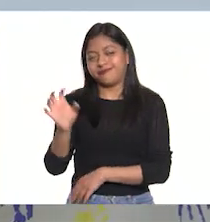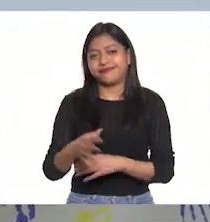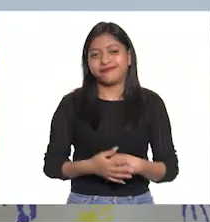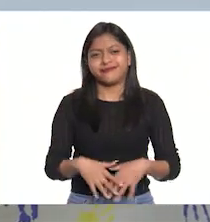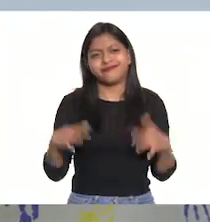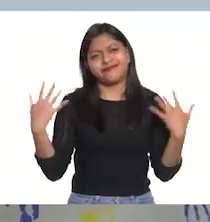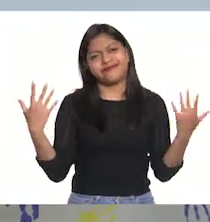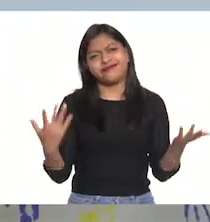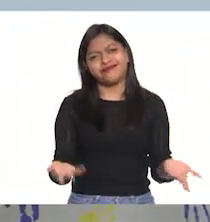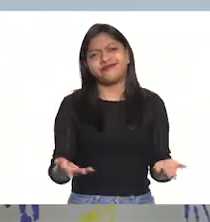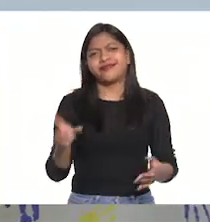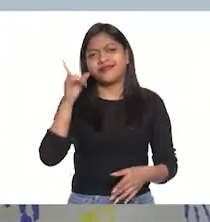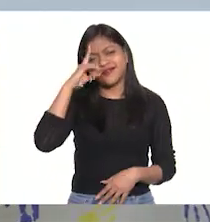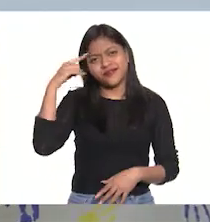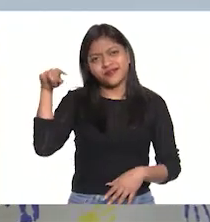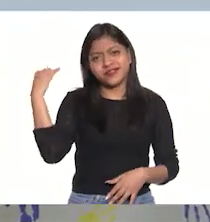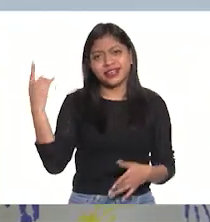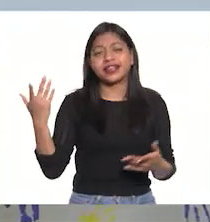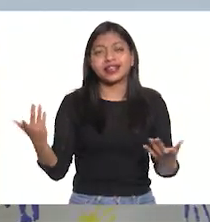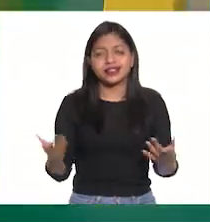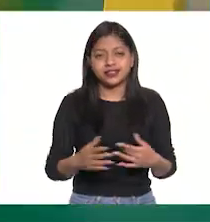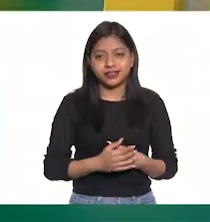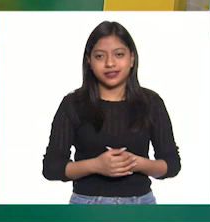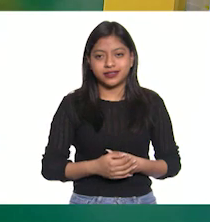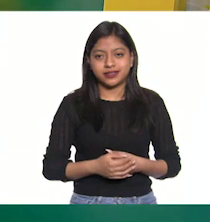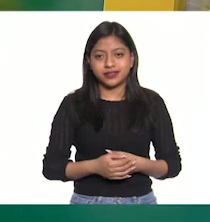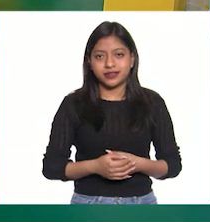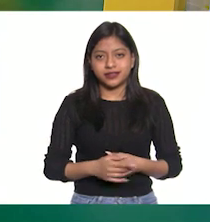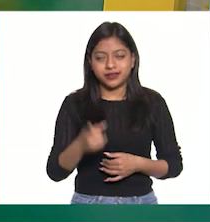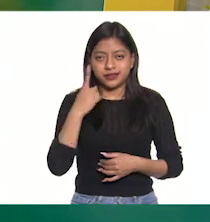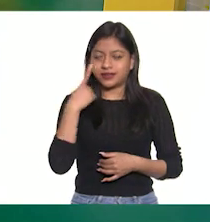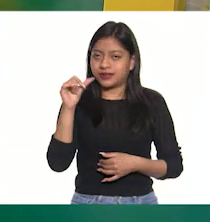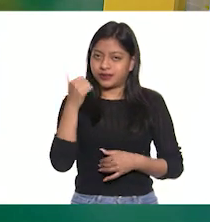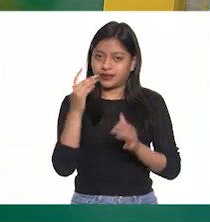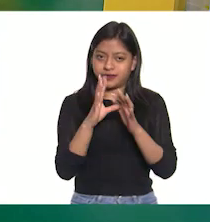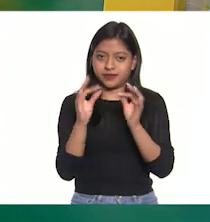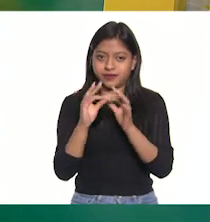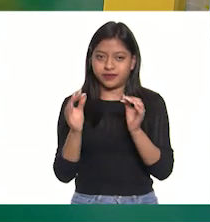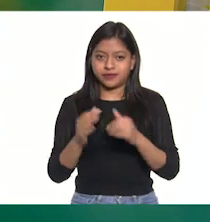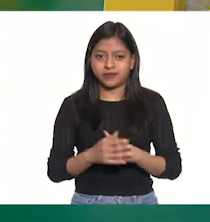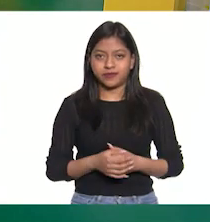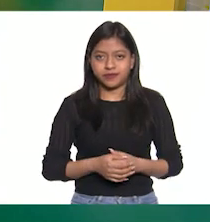fácil. Entonces, ay. Siguiente adivinanza. A ver.